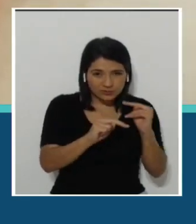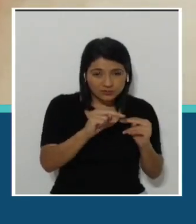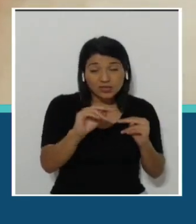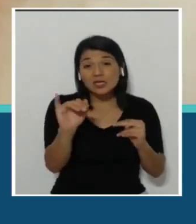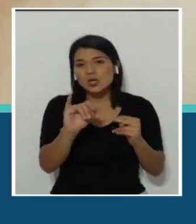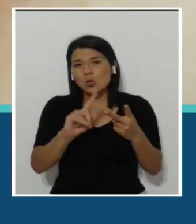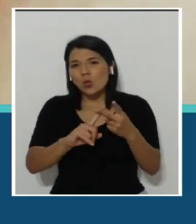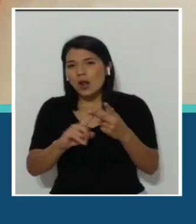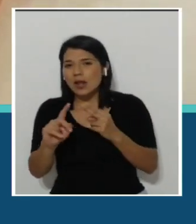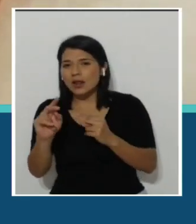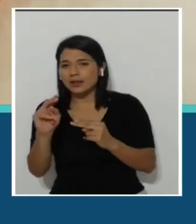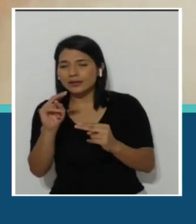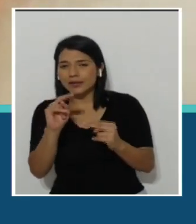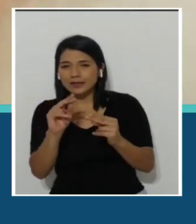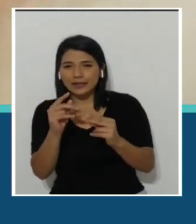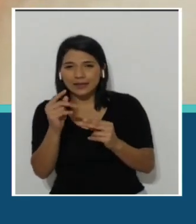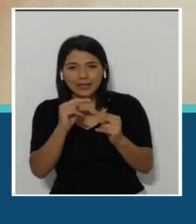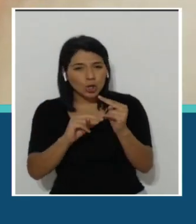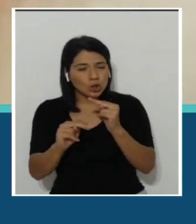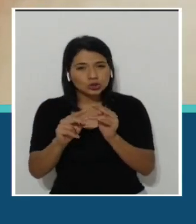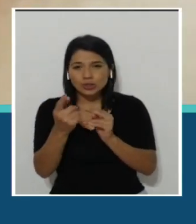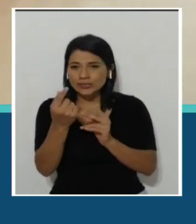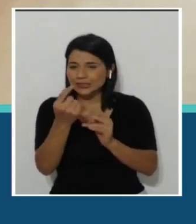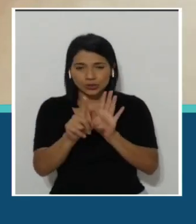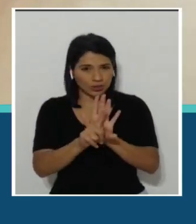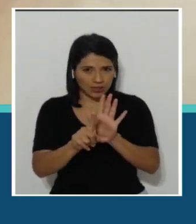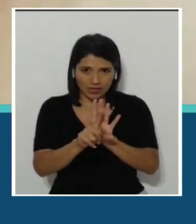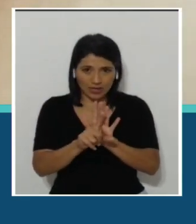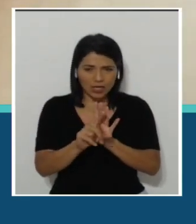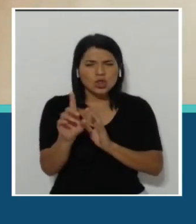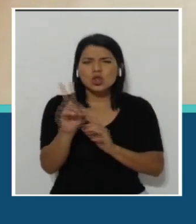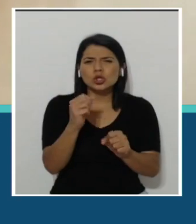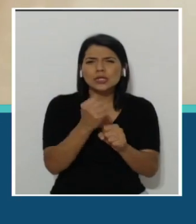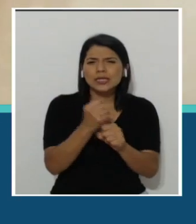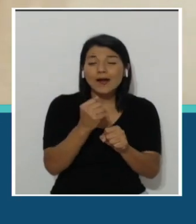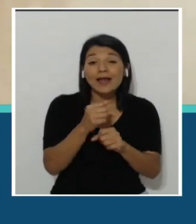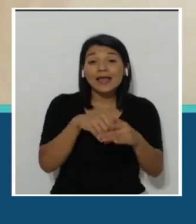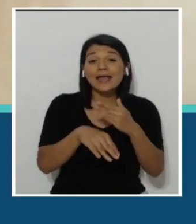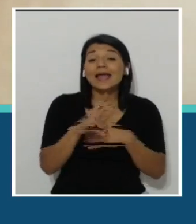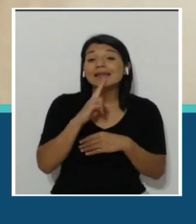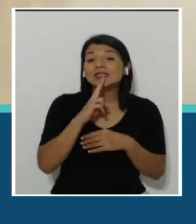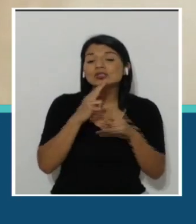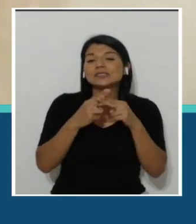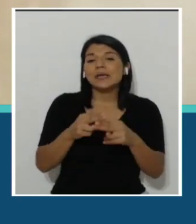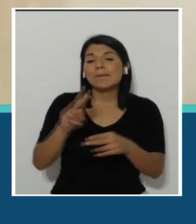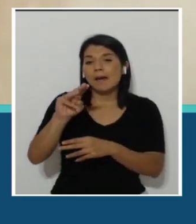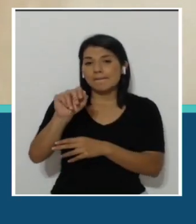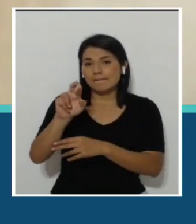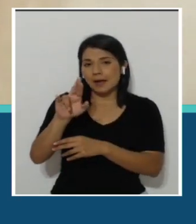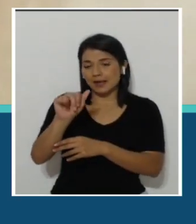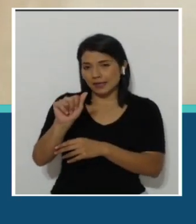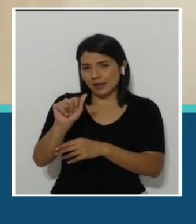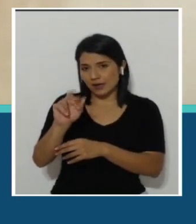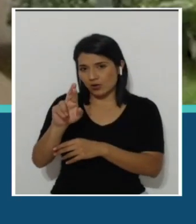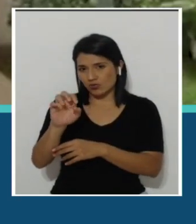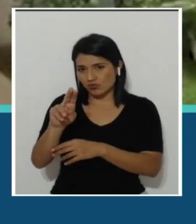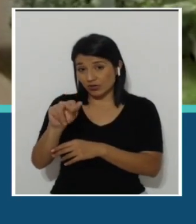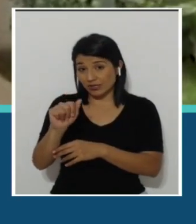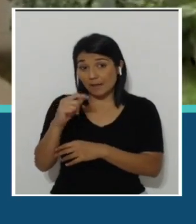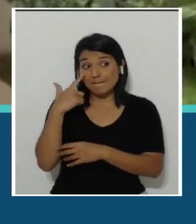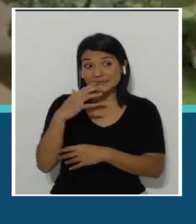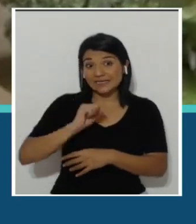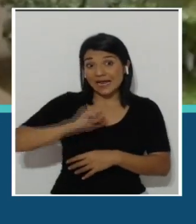Según la investigación, la banda operaba en María del Reina, en Atillo, y lograron ganancias por semana de al menos 100 millones de colones,